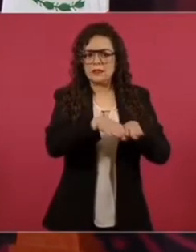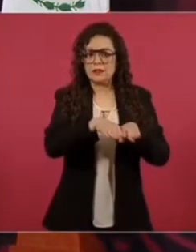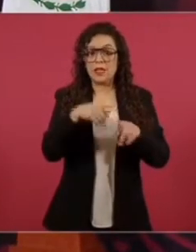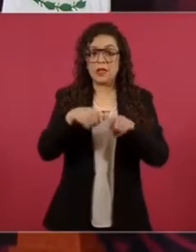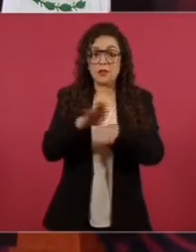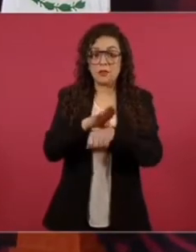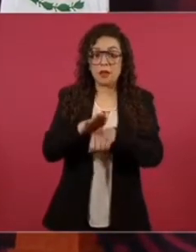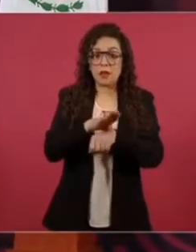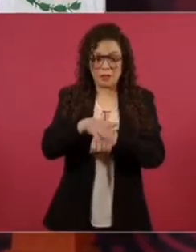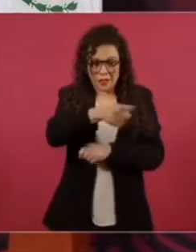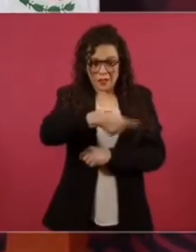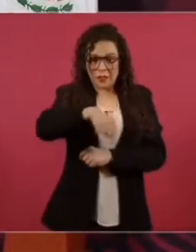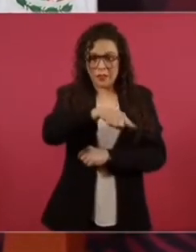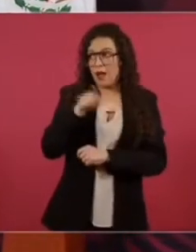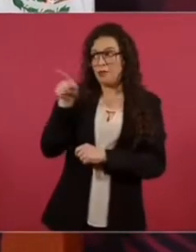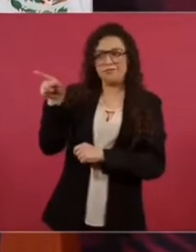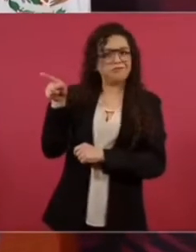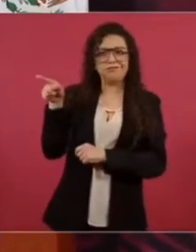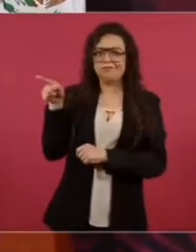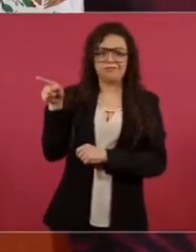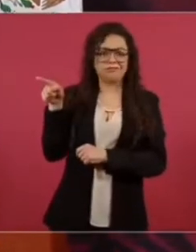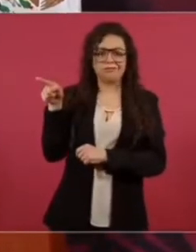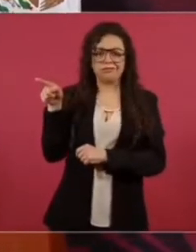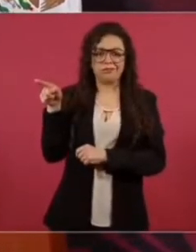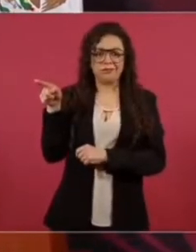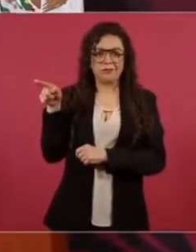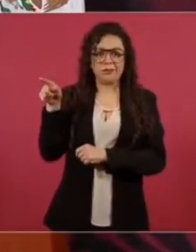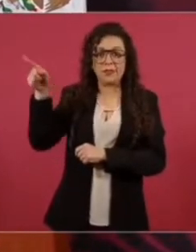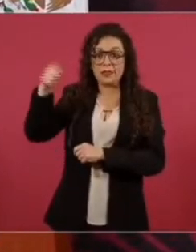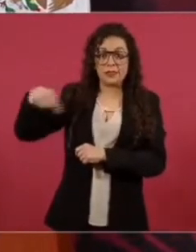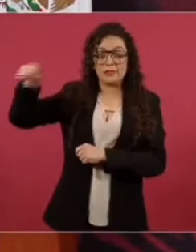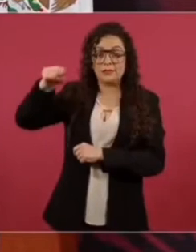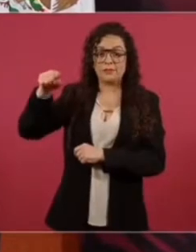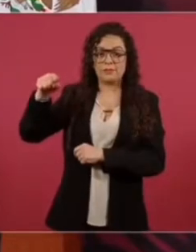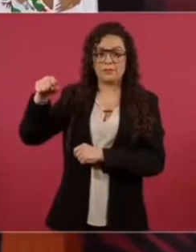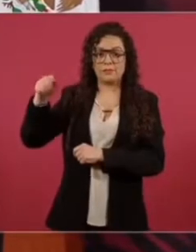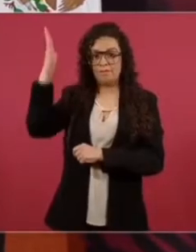O sea, no, no es así el Poder Judicial en general, no, es la élite,